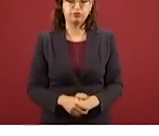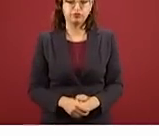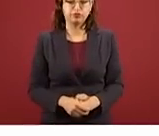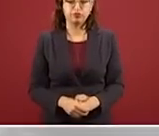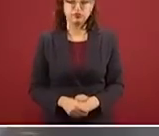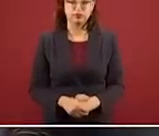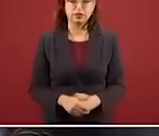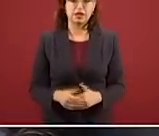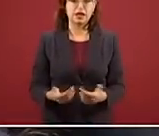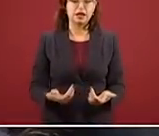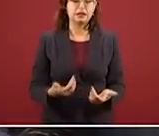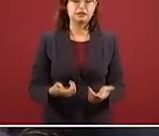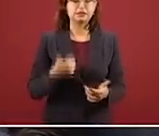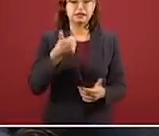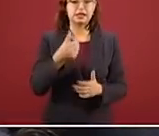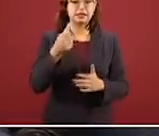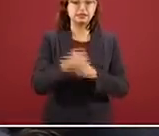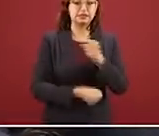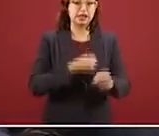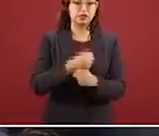por sexenio.